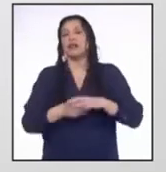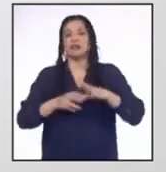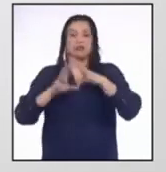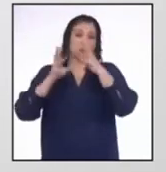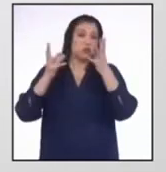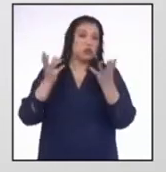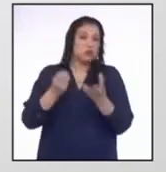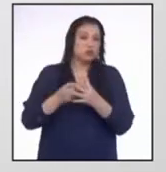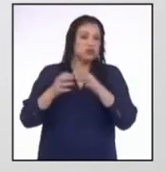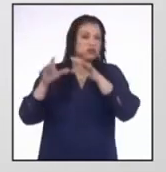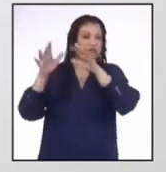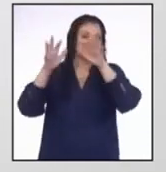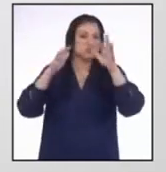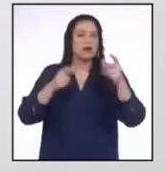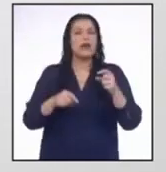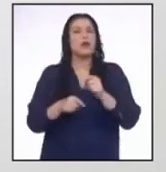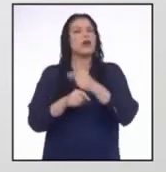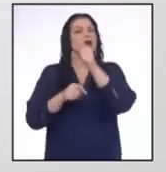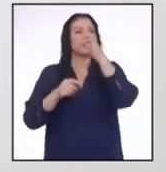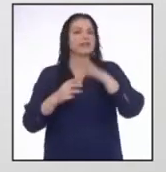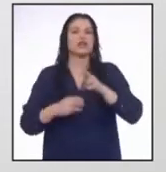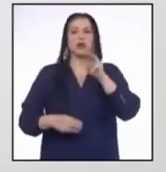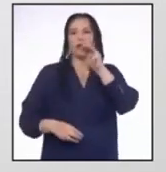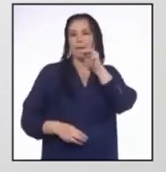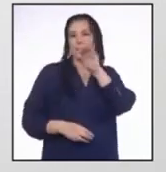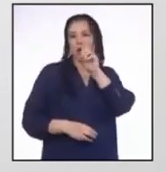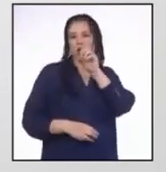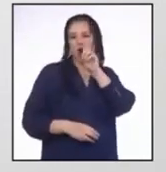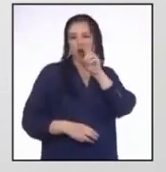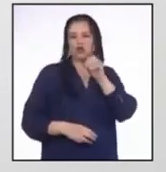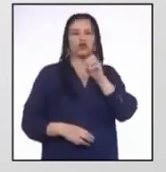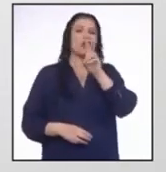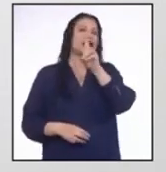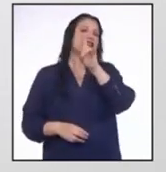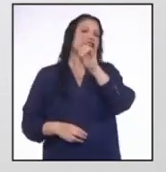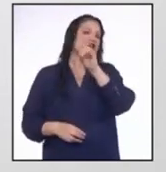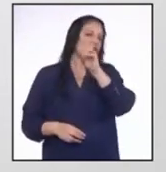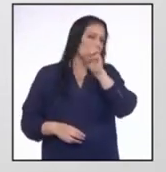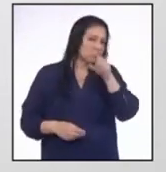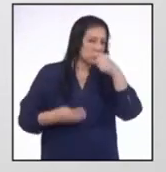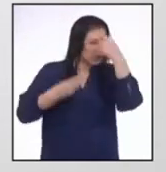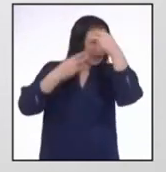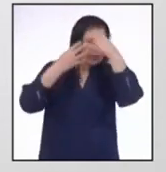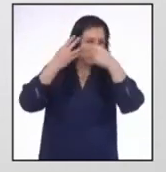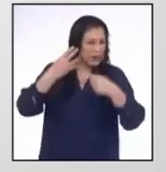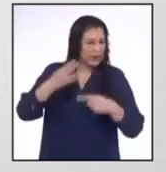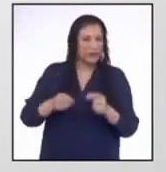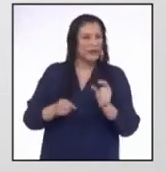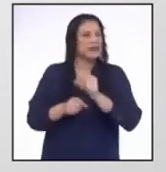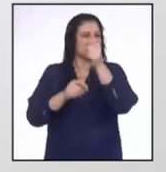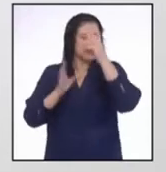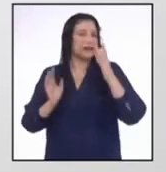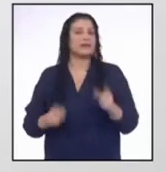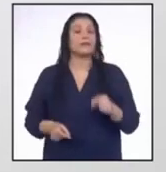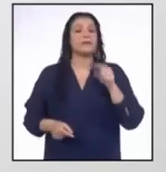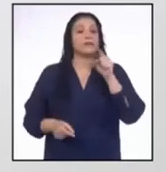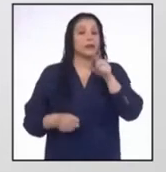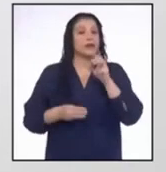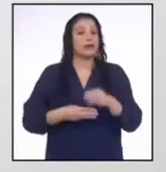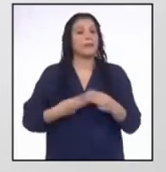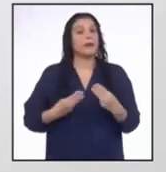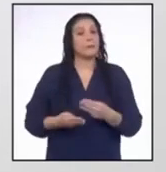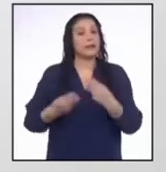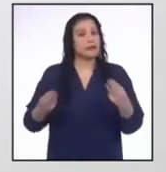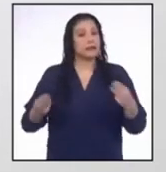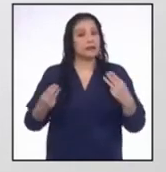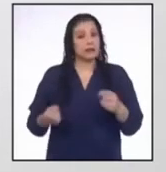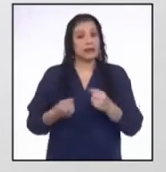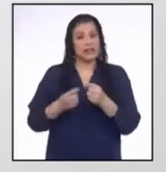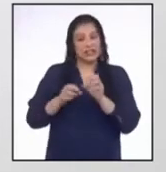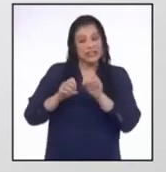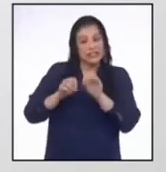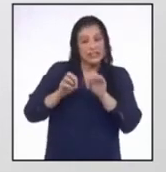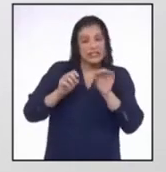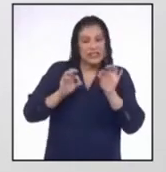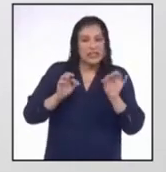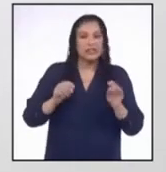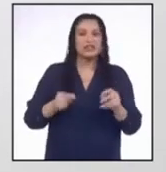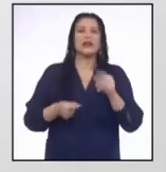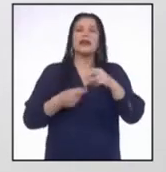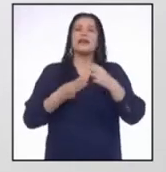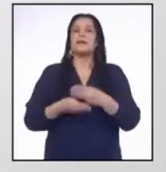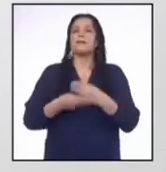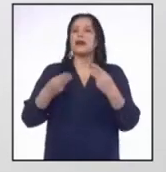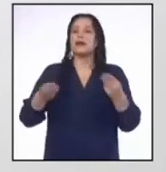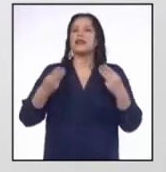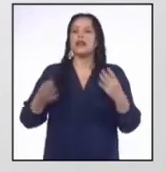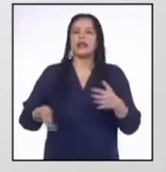otros gases como monóxido de carbono, dióxido de azufre, entre otros. Y también material particulado y partículas de